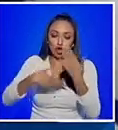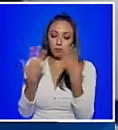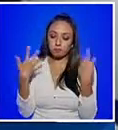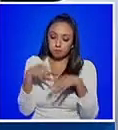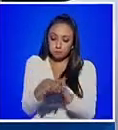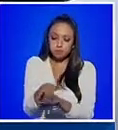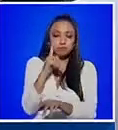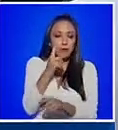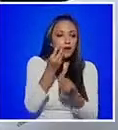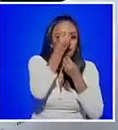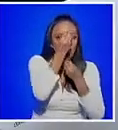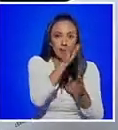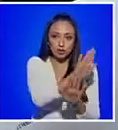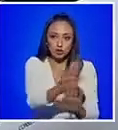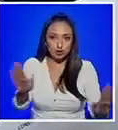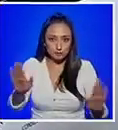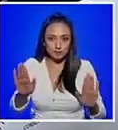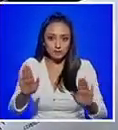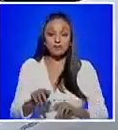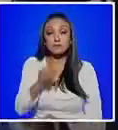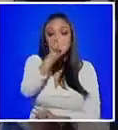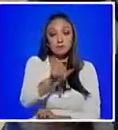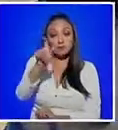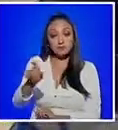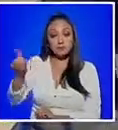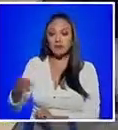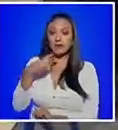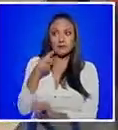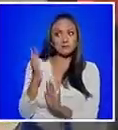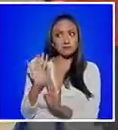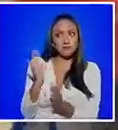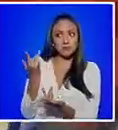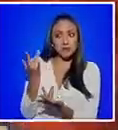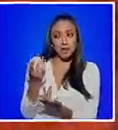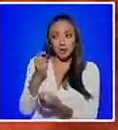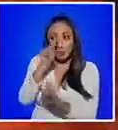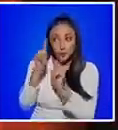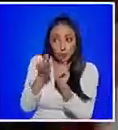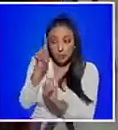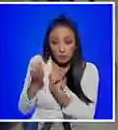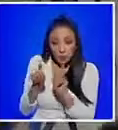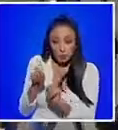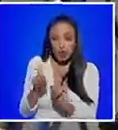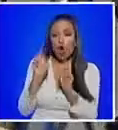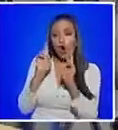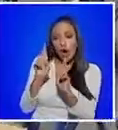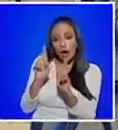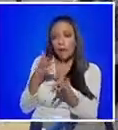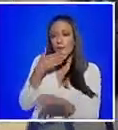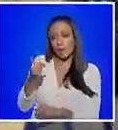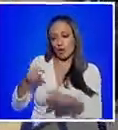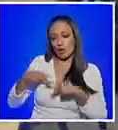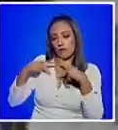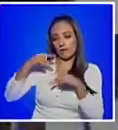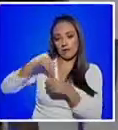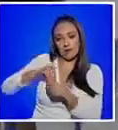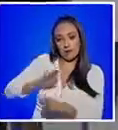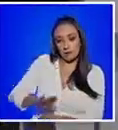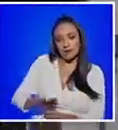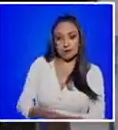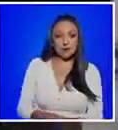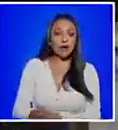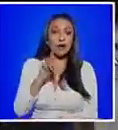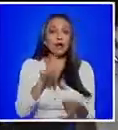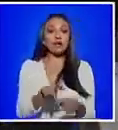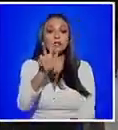validada y verdadera. Los privados de la libertad manifestaban sus expectativas de que las condiciones en las que viven mejoren luego del censo. Hasta el